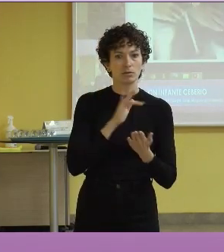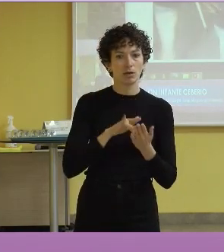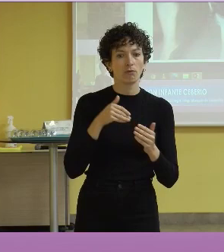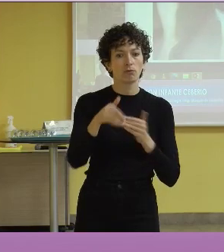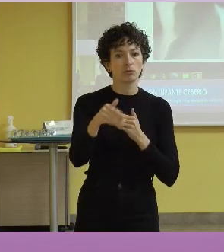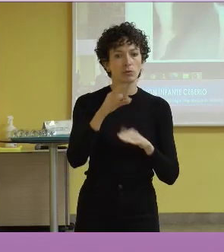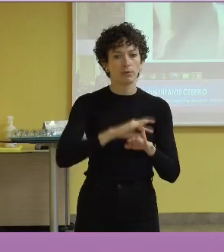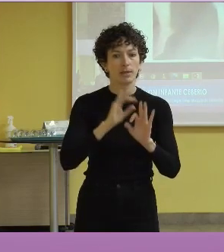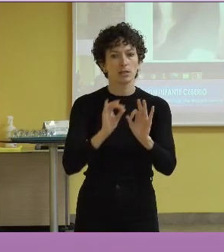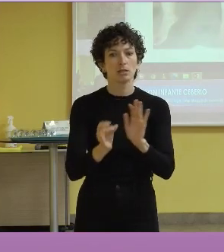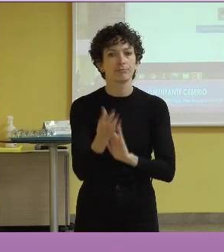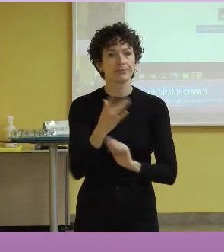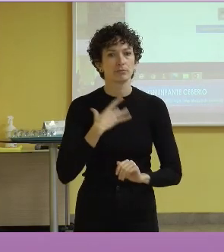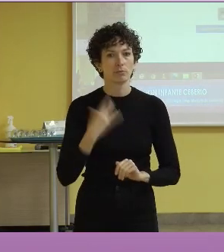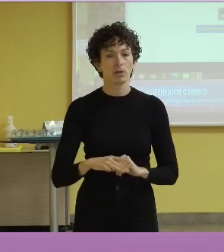enfermedad de este tipo.